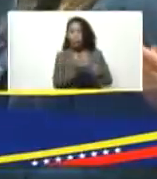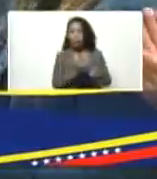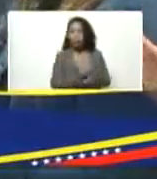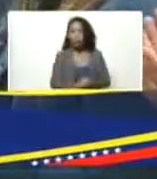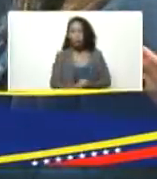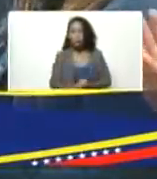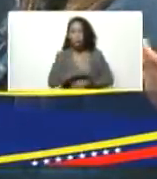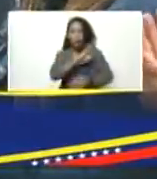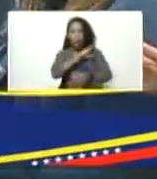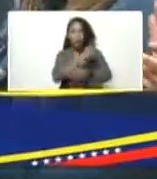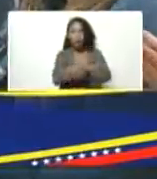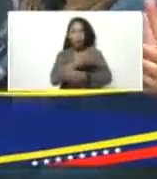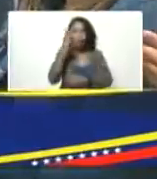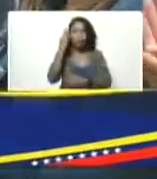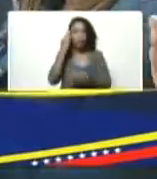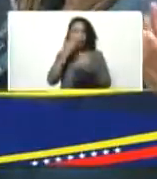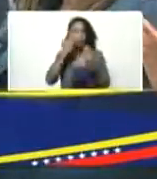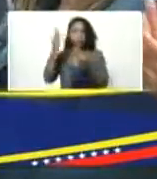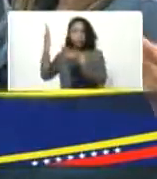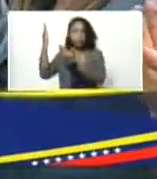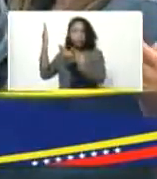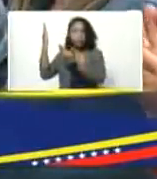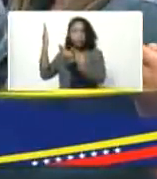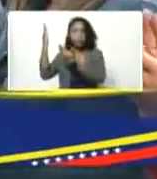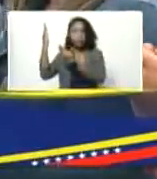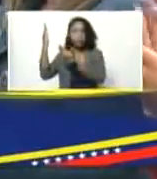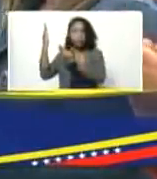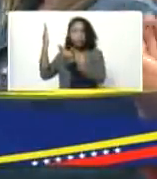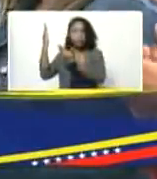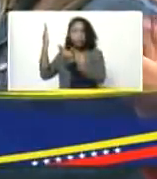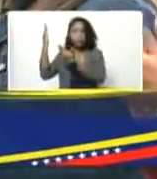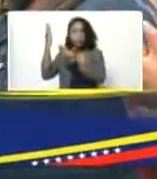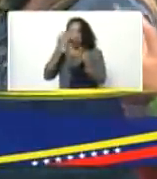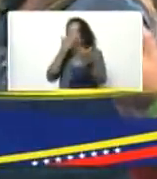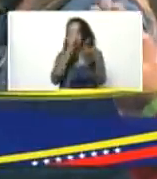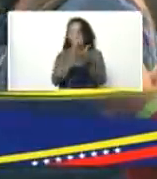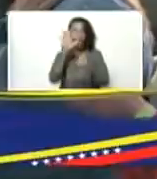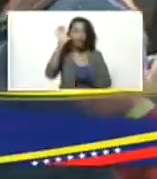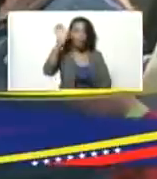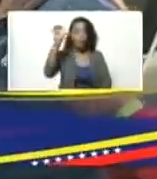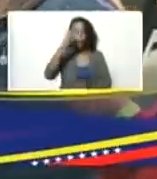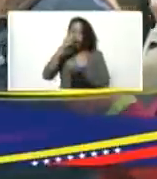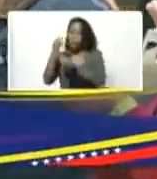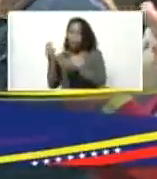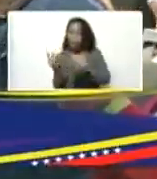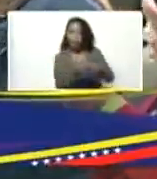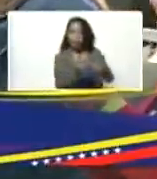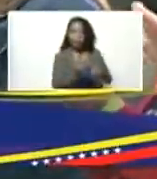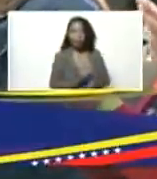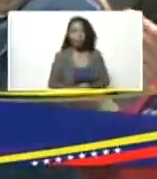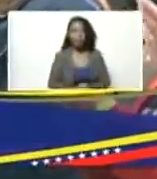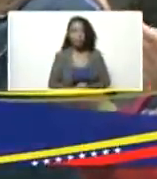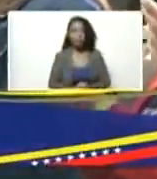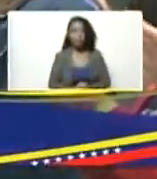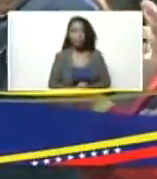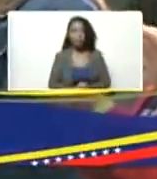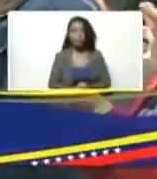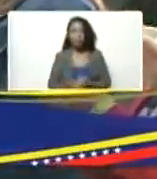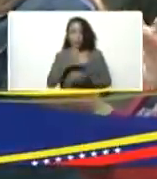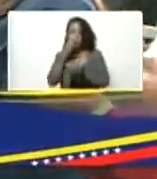La fuerza de la mujer al frente de la patria. Bienvenidas. Welcome.